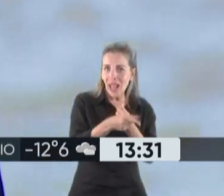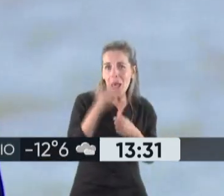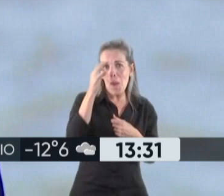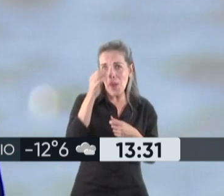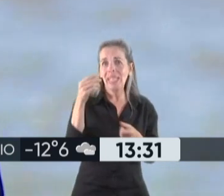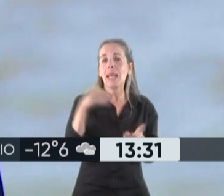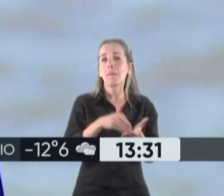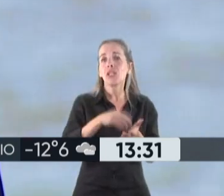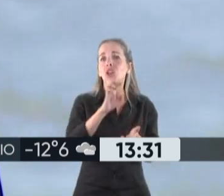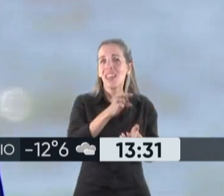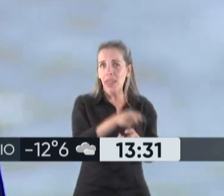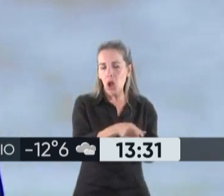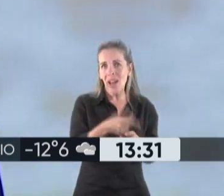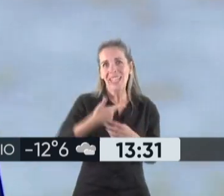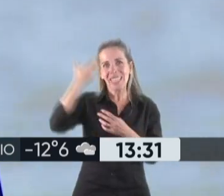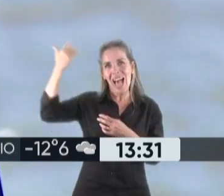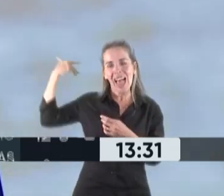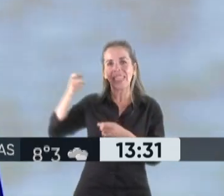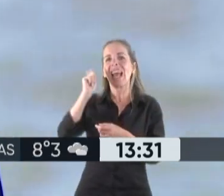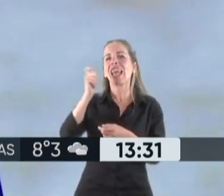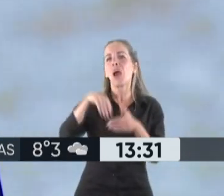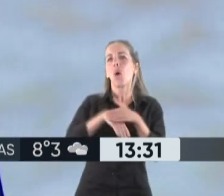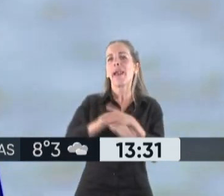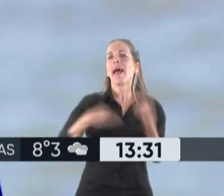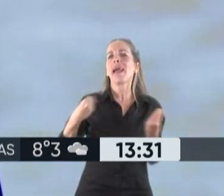millones de dólares se quedaban en bolsillos de otros y no del Estado Nacional.